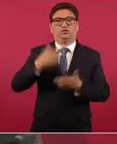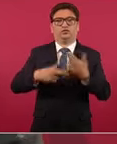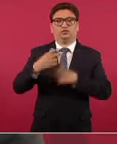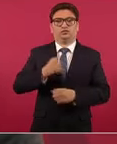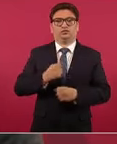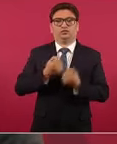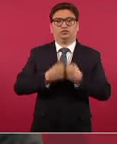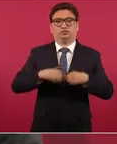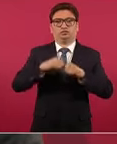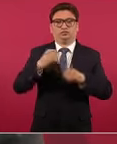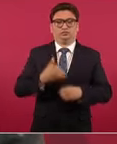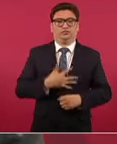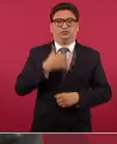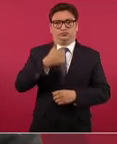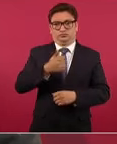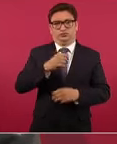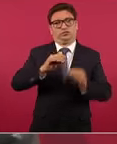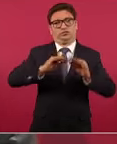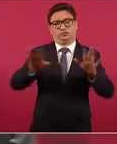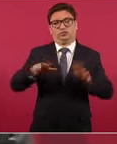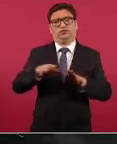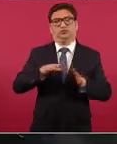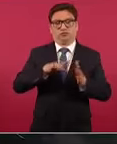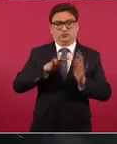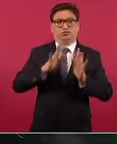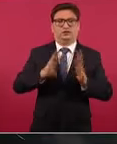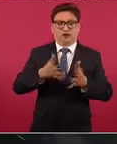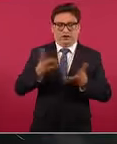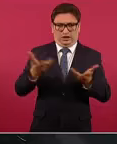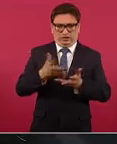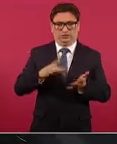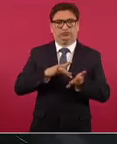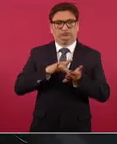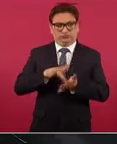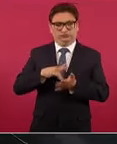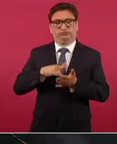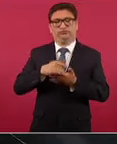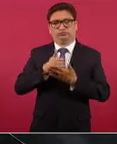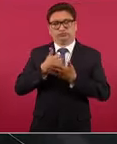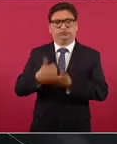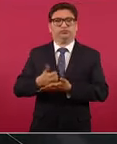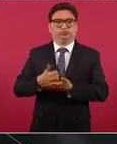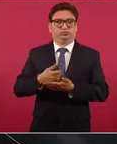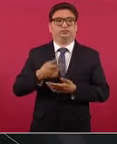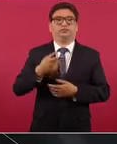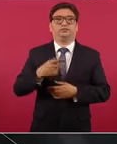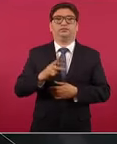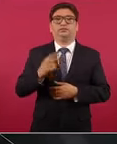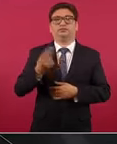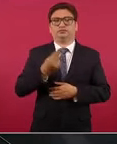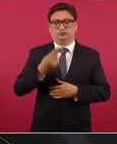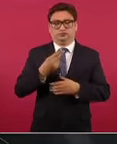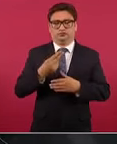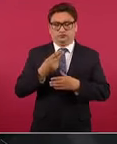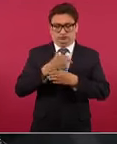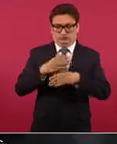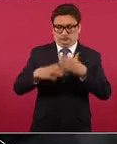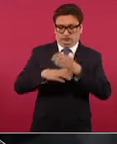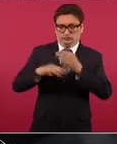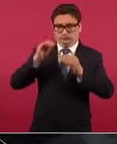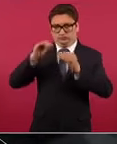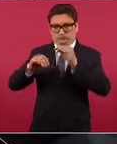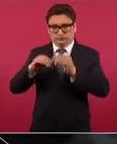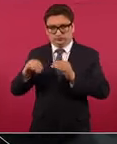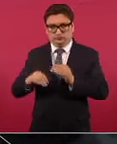y esto requiere desde luego ya se está haciendo pues de equiparlo de que